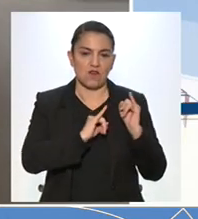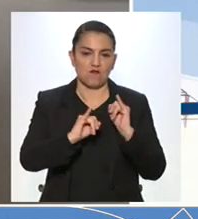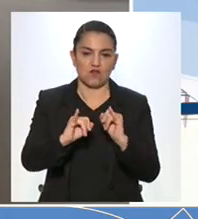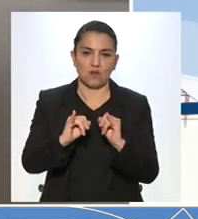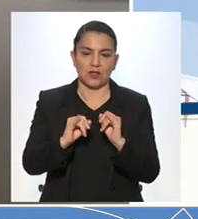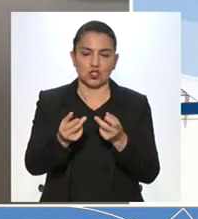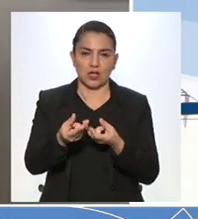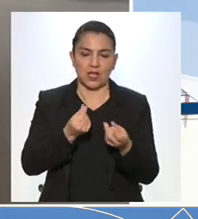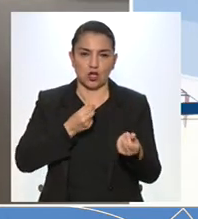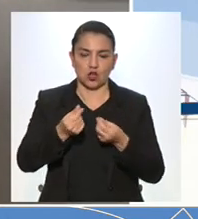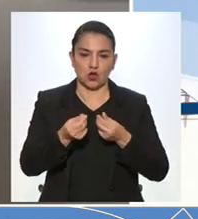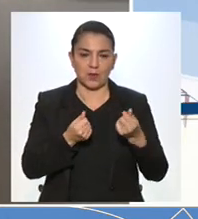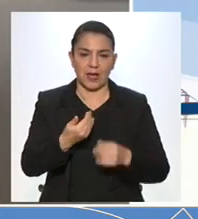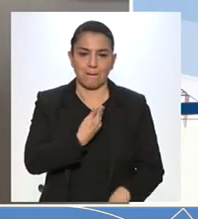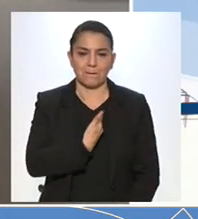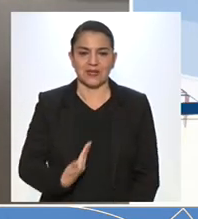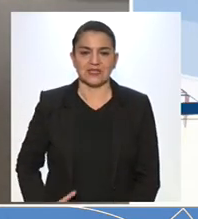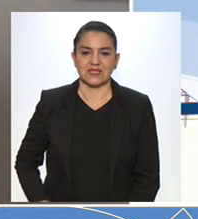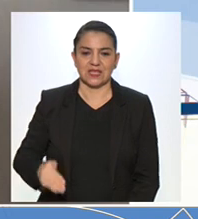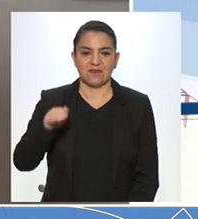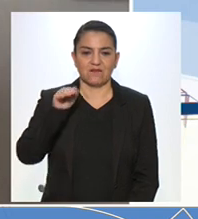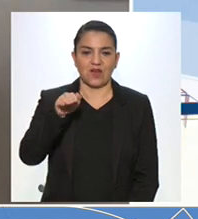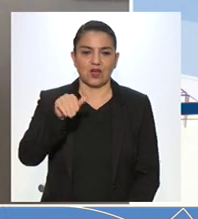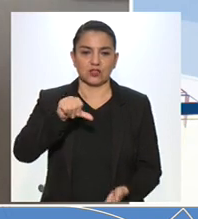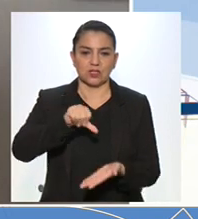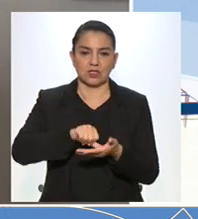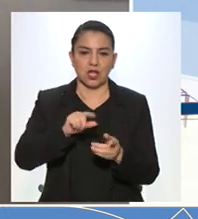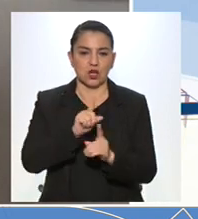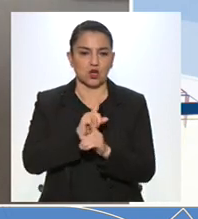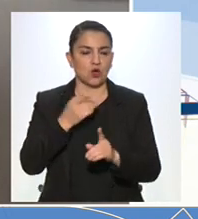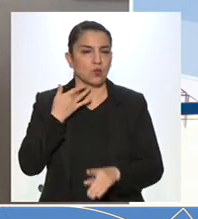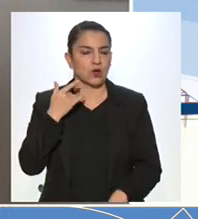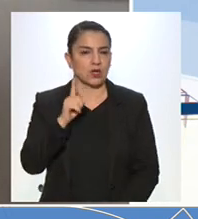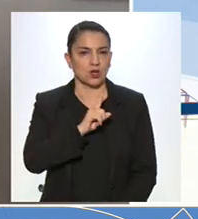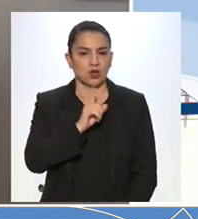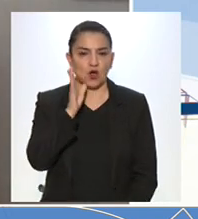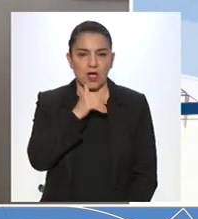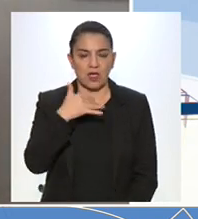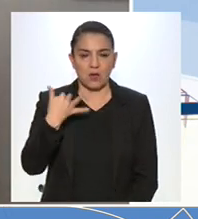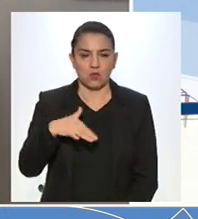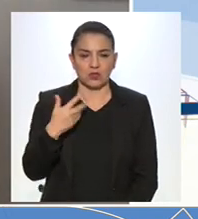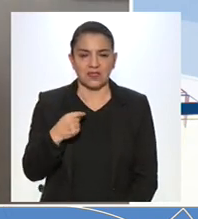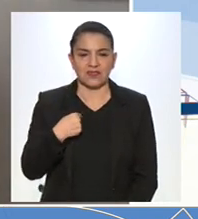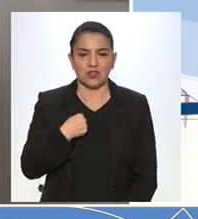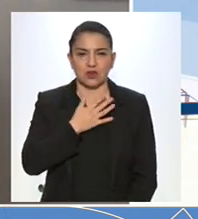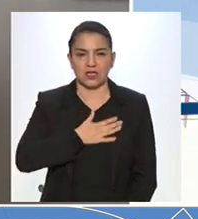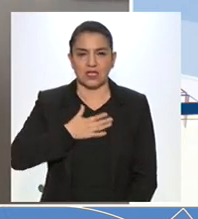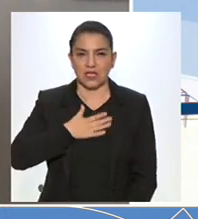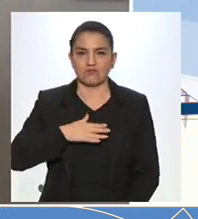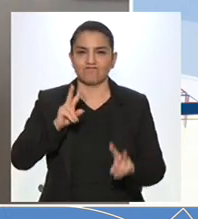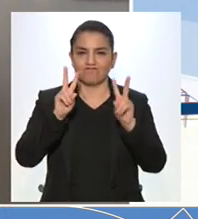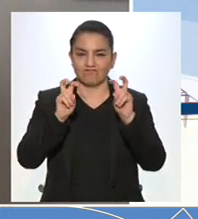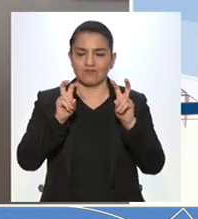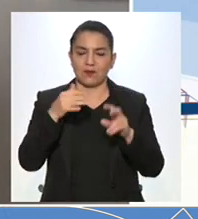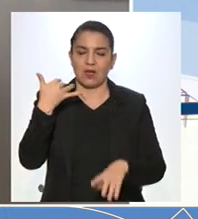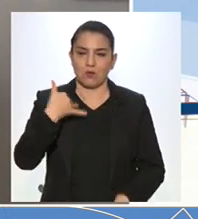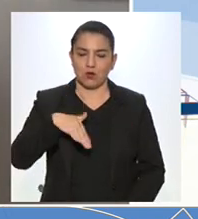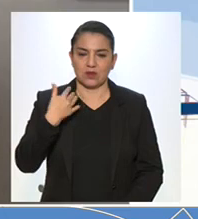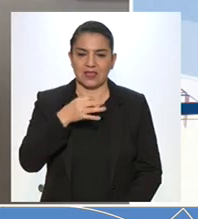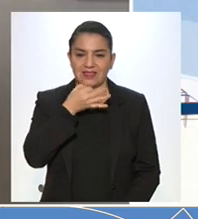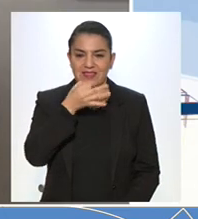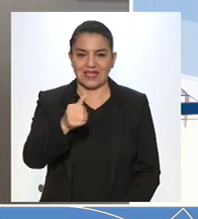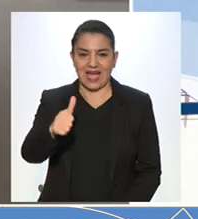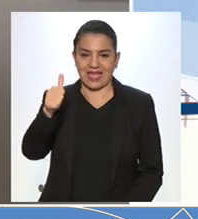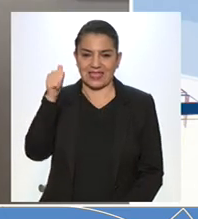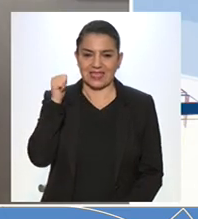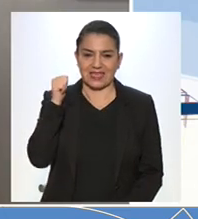del Banco Central. No porque no sean relevantes, sino porque quiero llamar la atención sobre un punto que me parece de la mayor importancia. El día de